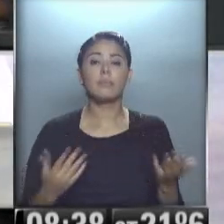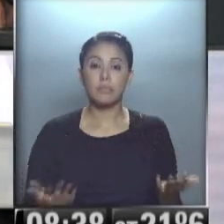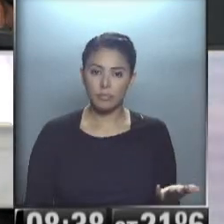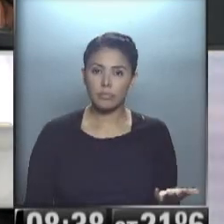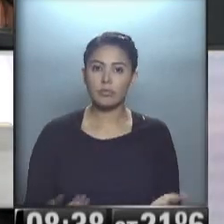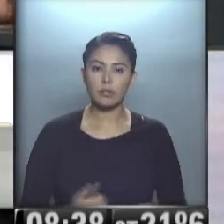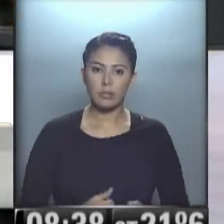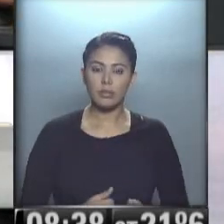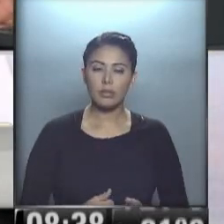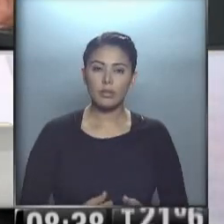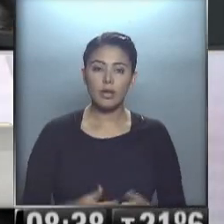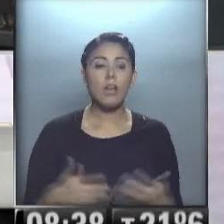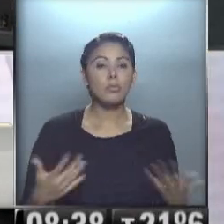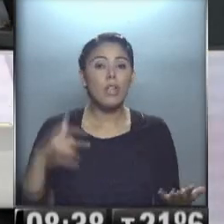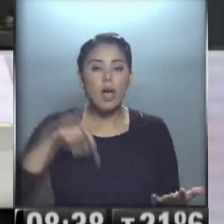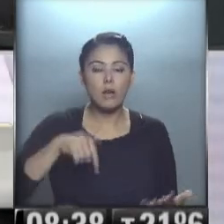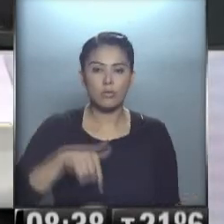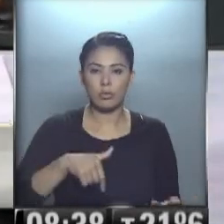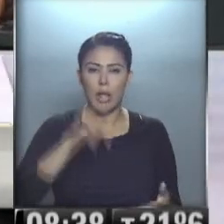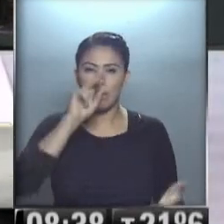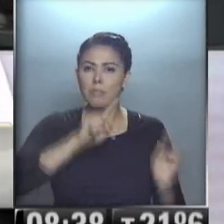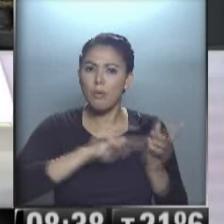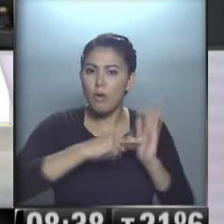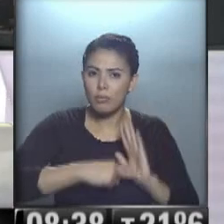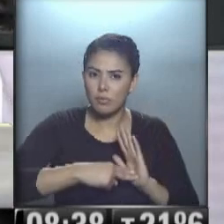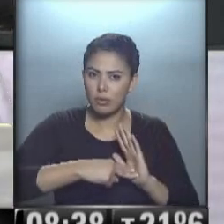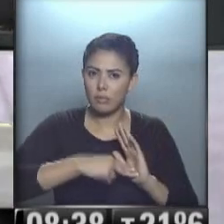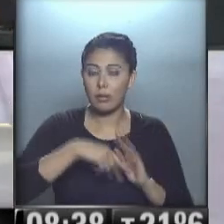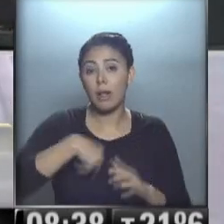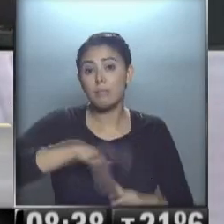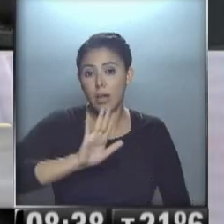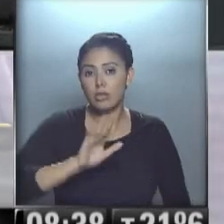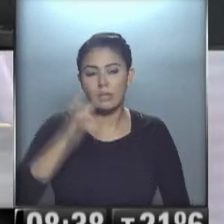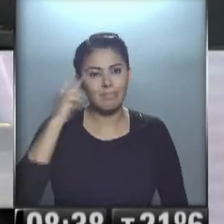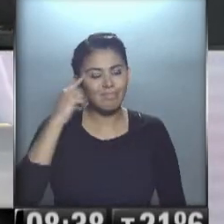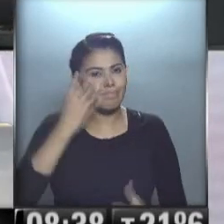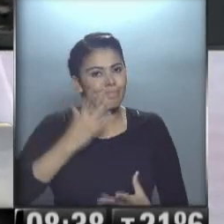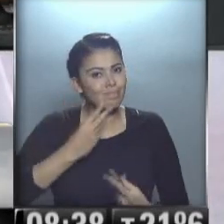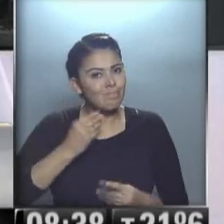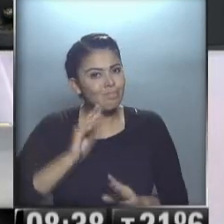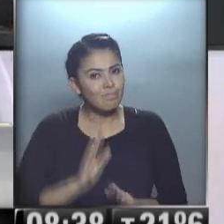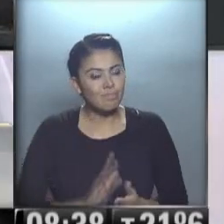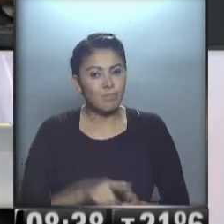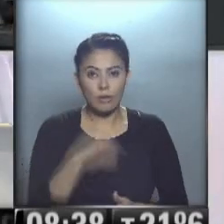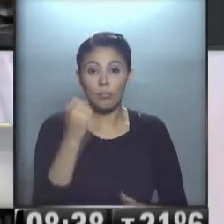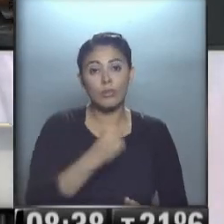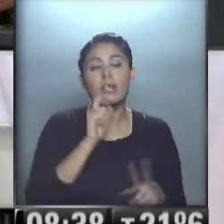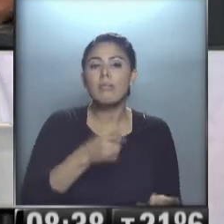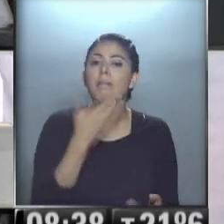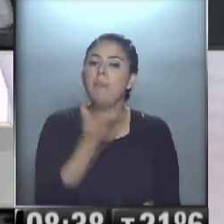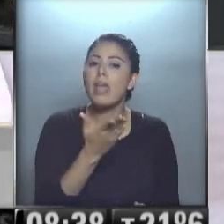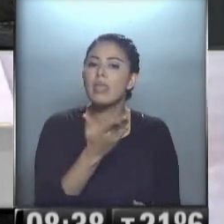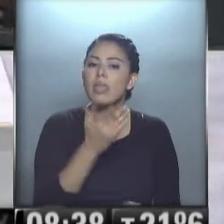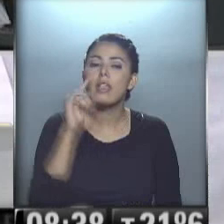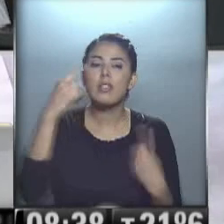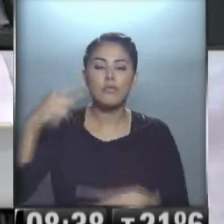una magnitud al conflicto que es el que muchos temíamos que tuviera, y está reclamando también una respuesta de